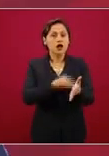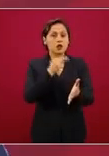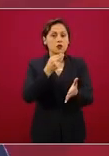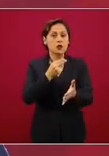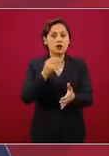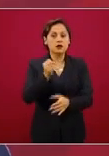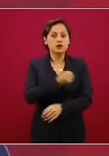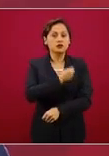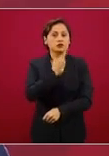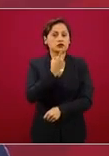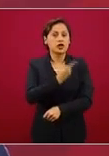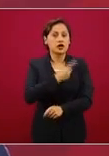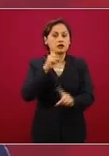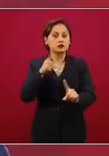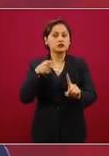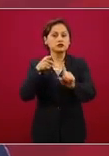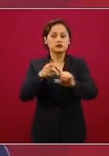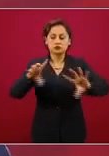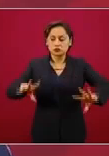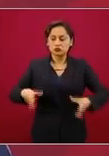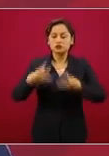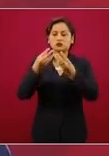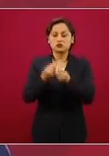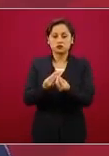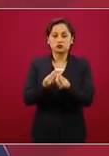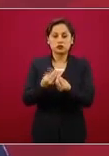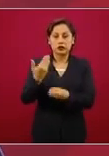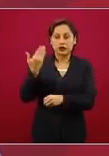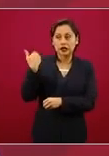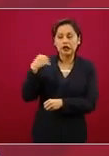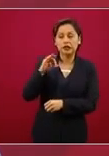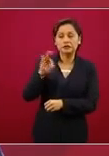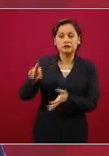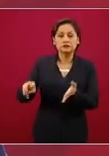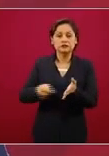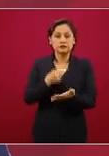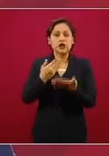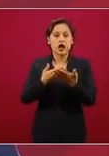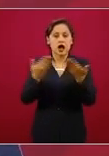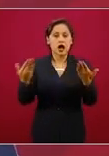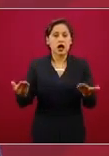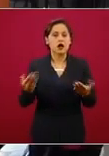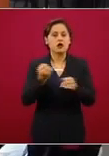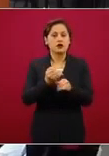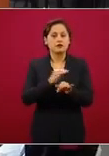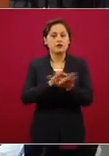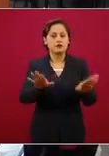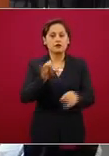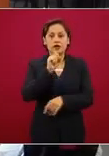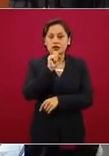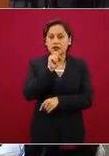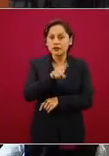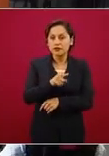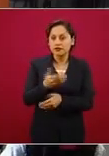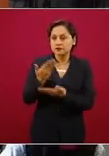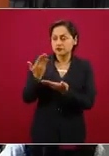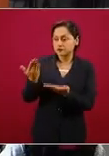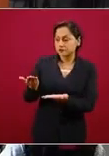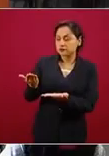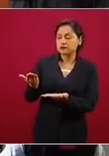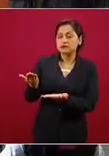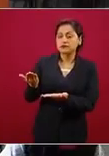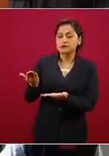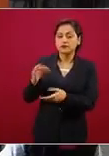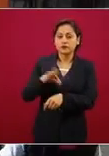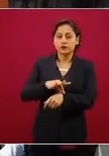13 de abril y del cual también tenemos hoy noticias. Muchas gracias, doctor Hugo López-Gatell.